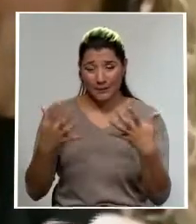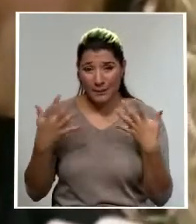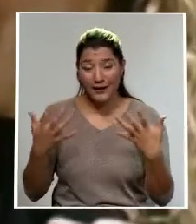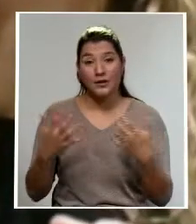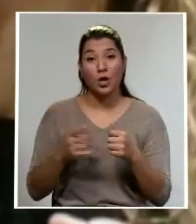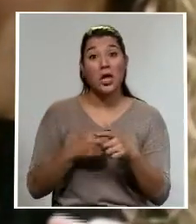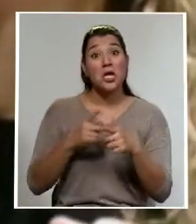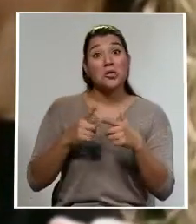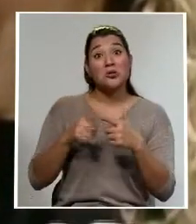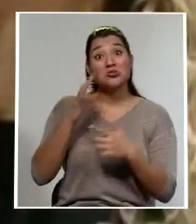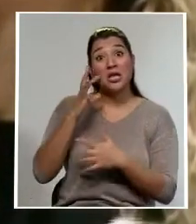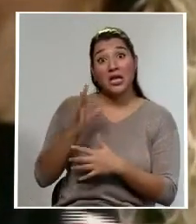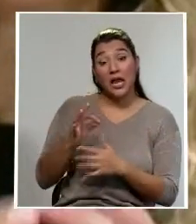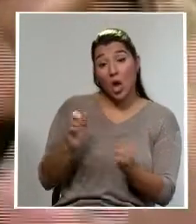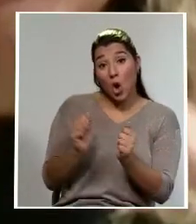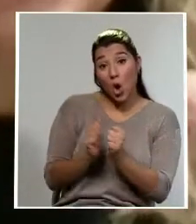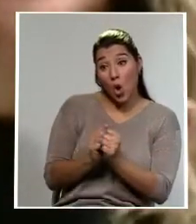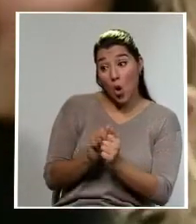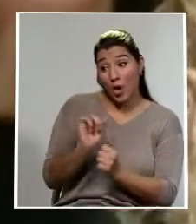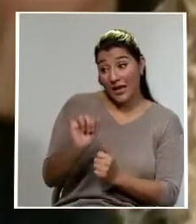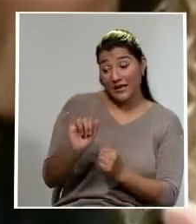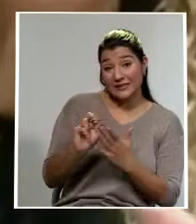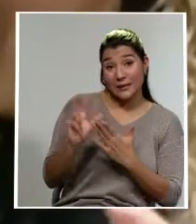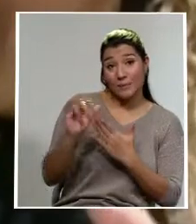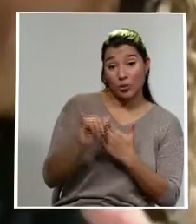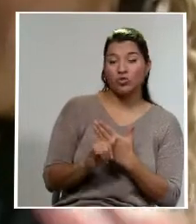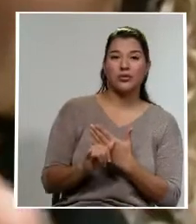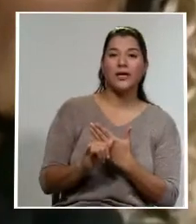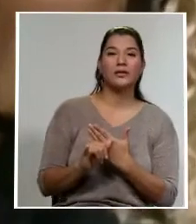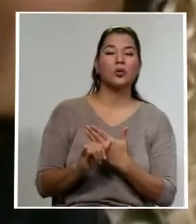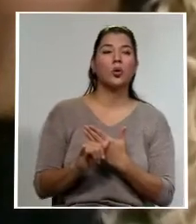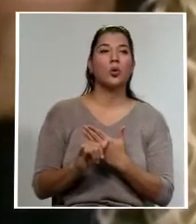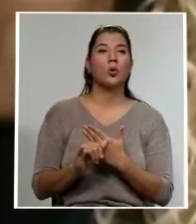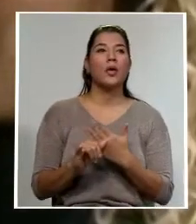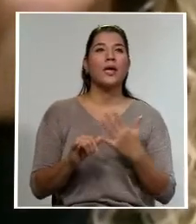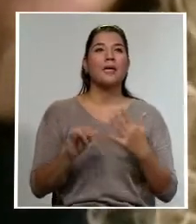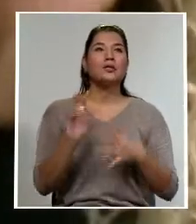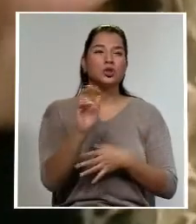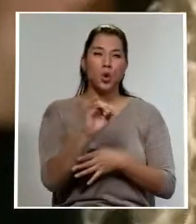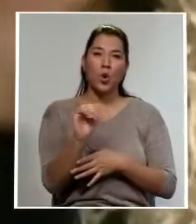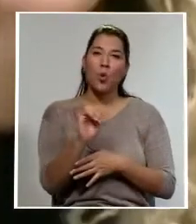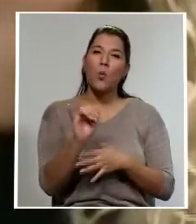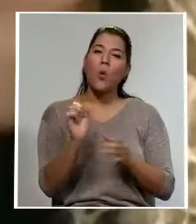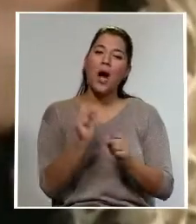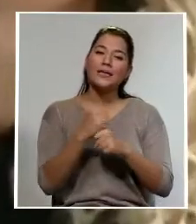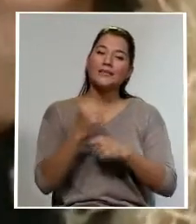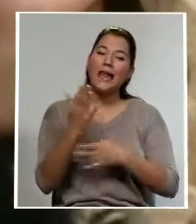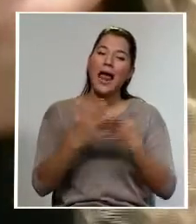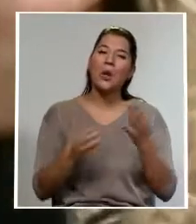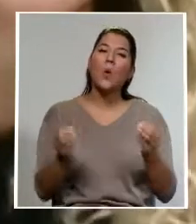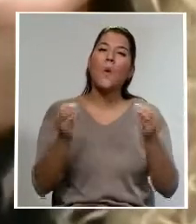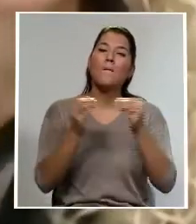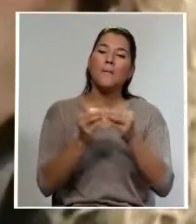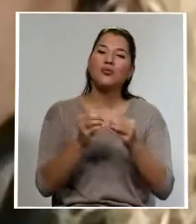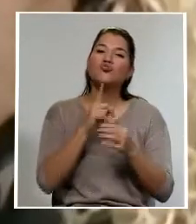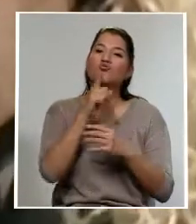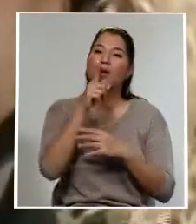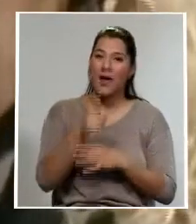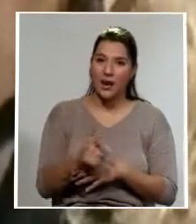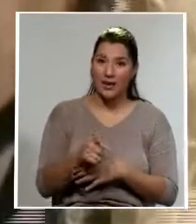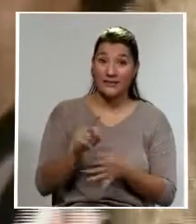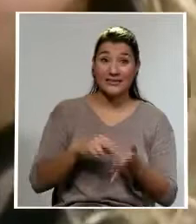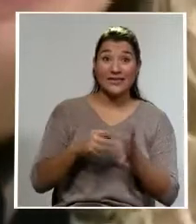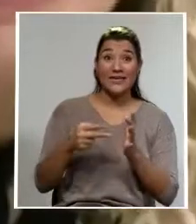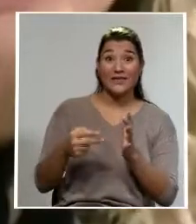herramienta para pasar de toda la parte teórica a algo más tangible, y es financiar obras.